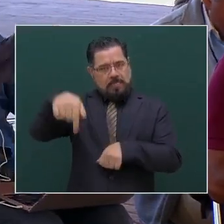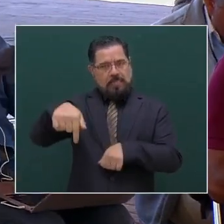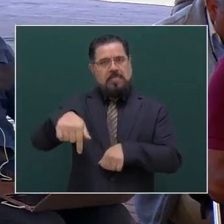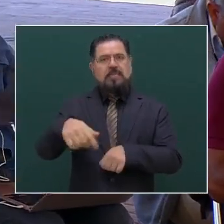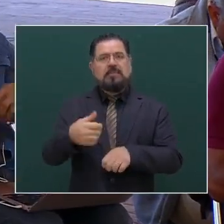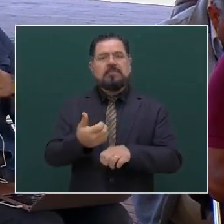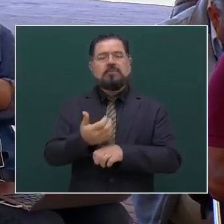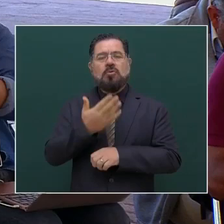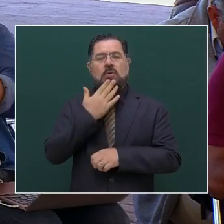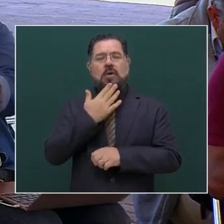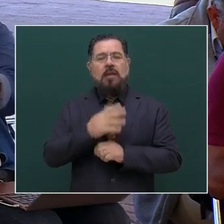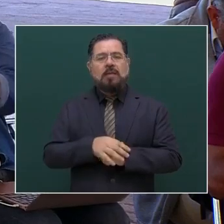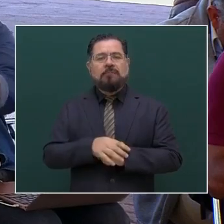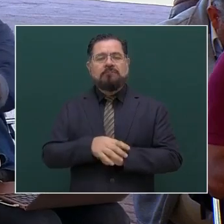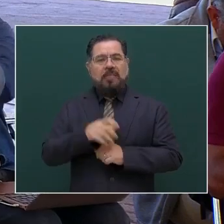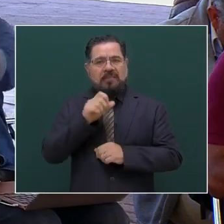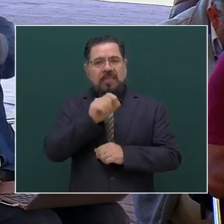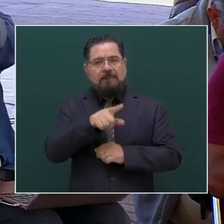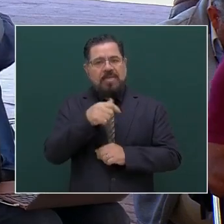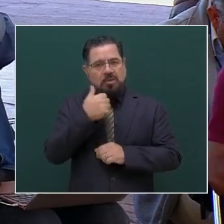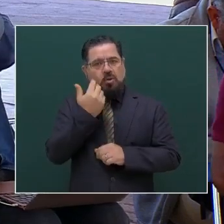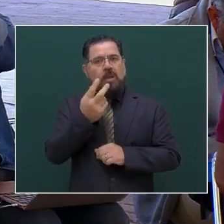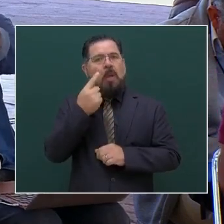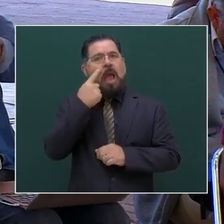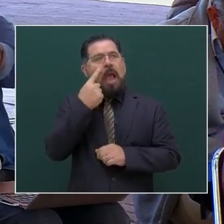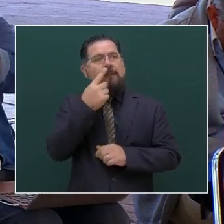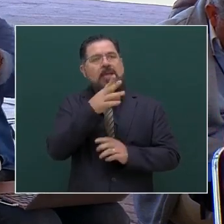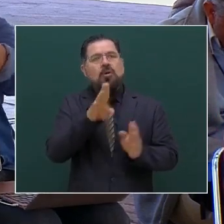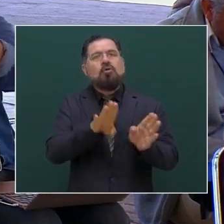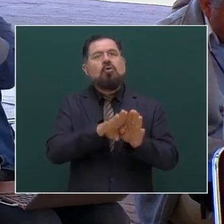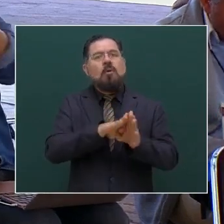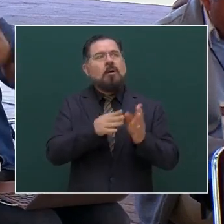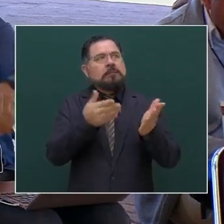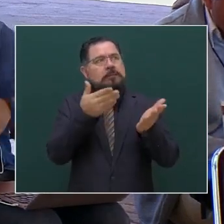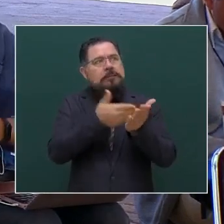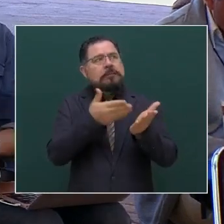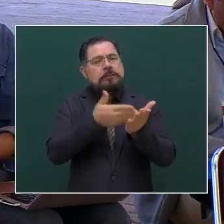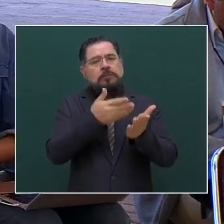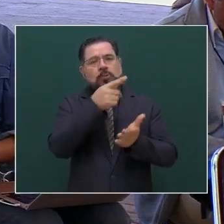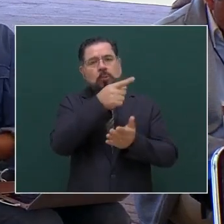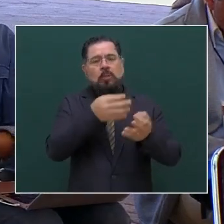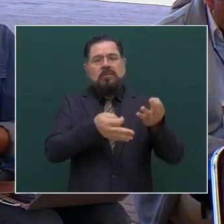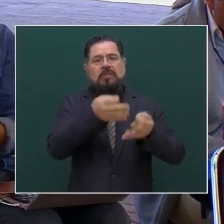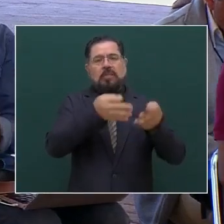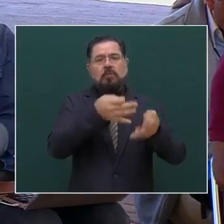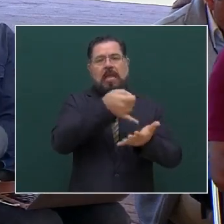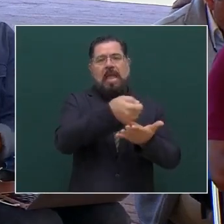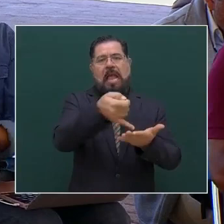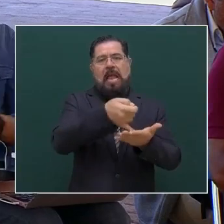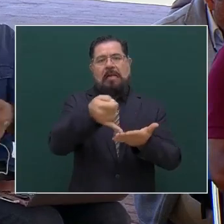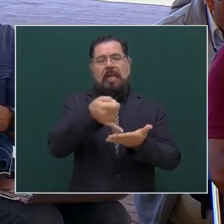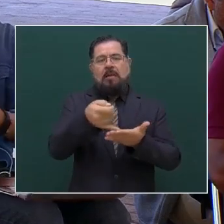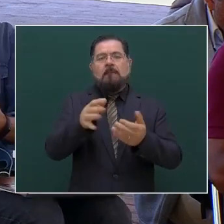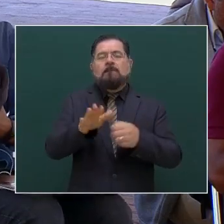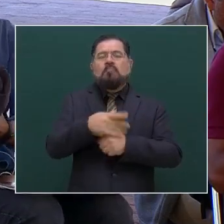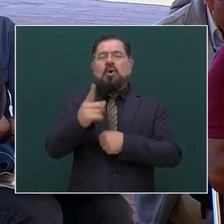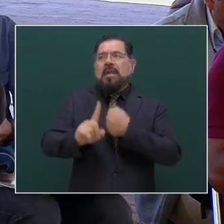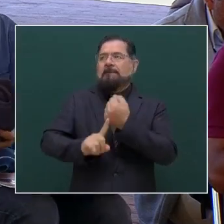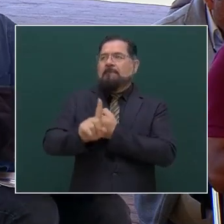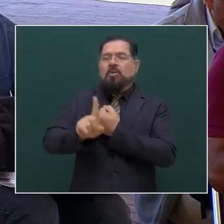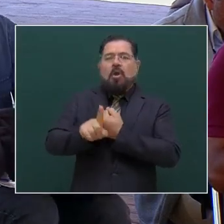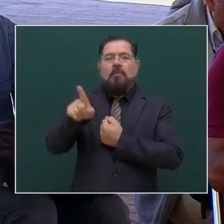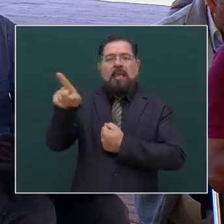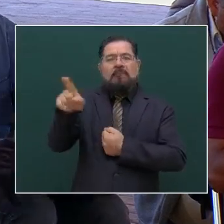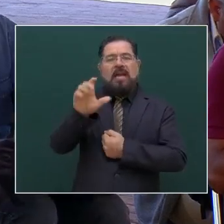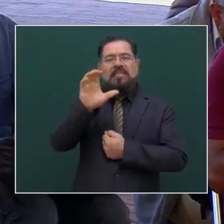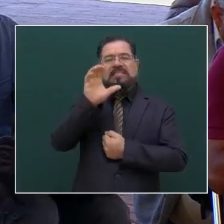Y quisiera ver, insistir un poco en los tribunales agrarios, porque no solo están afectando a la región de la Sierra Tarahumara, que están a